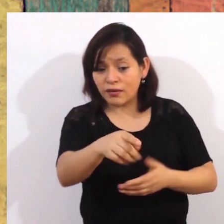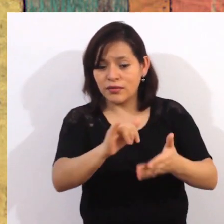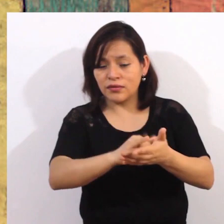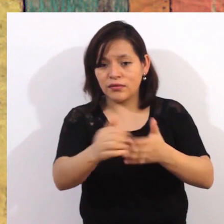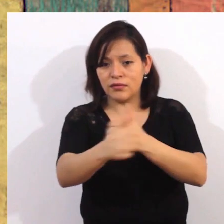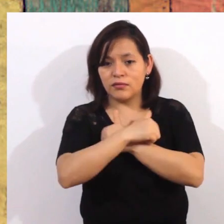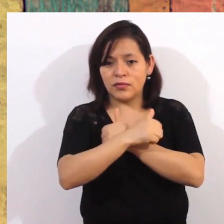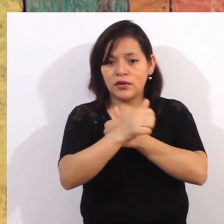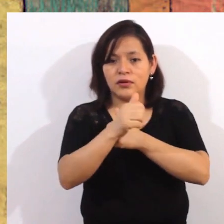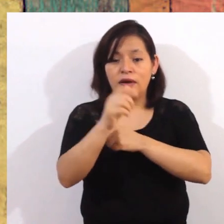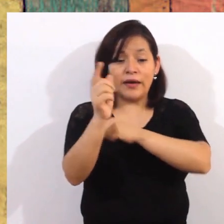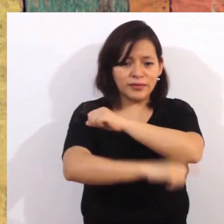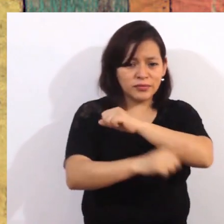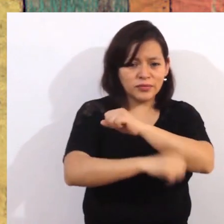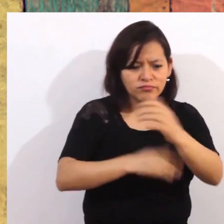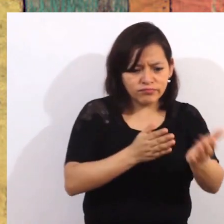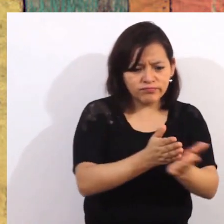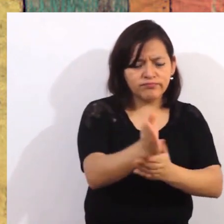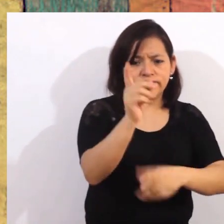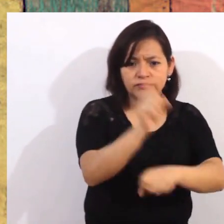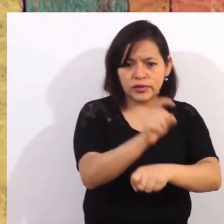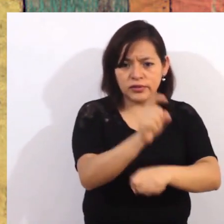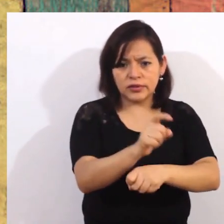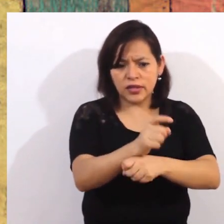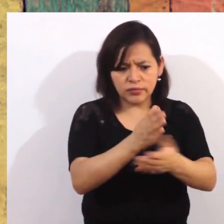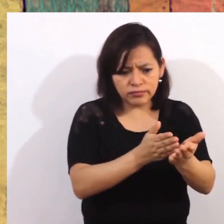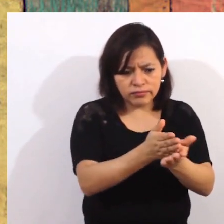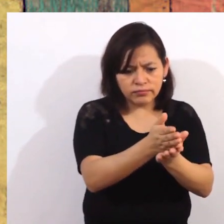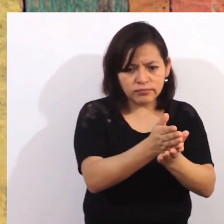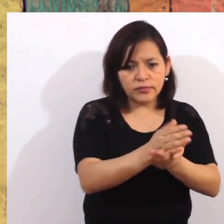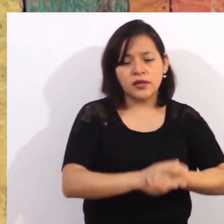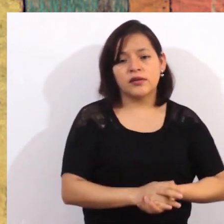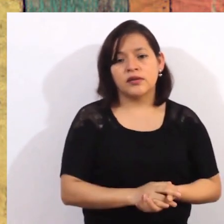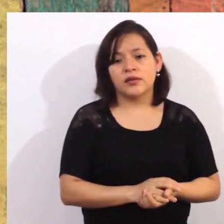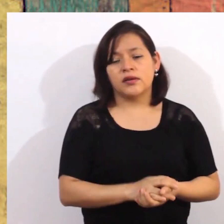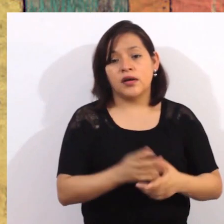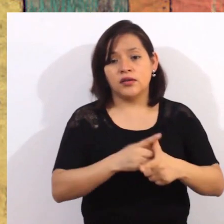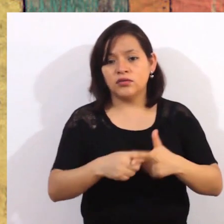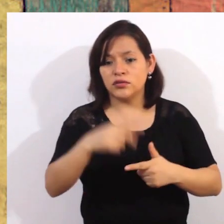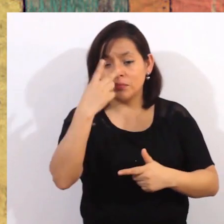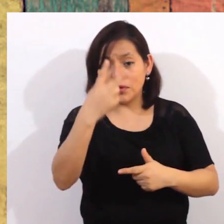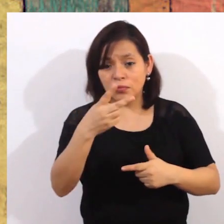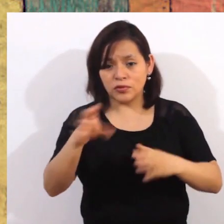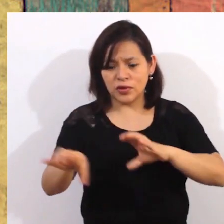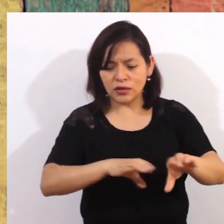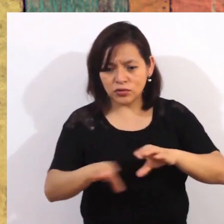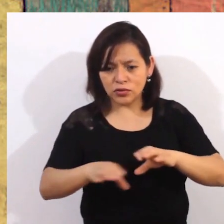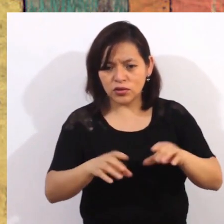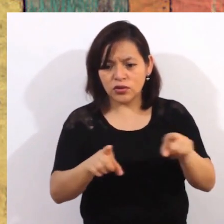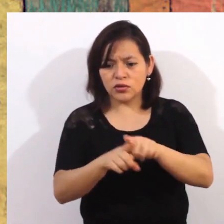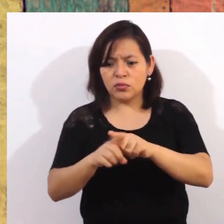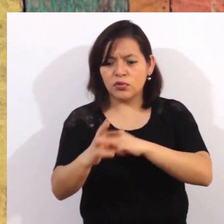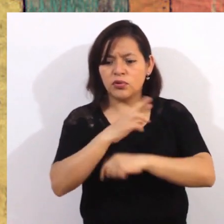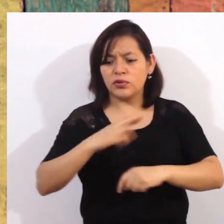corrige. Cuando vemos acciones como las de un Alejandro, un hombre joven con toda la fuerza